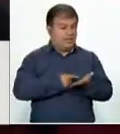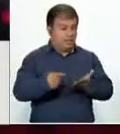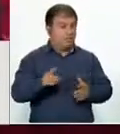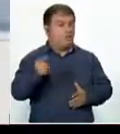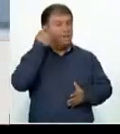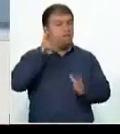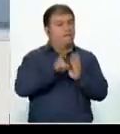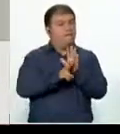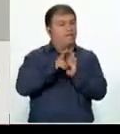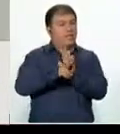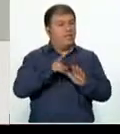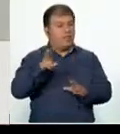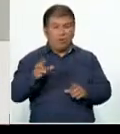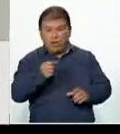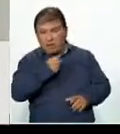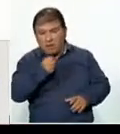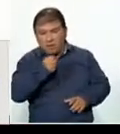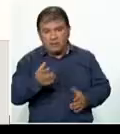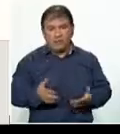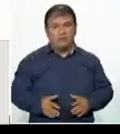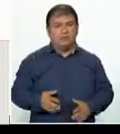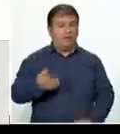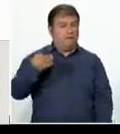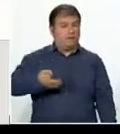su primer videoclip oficial.